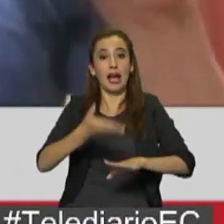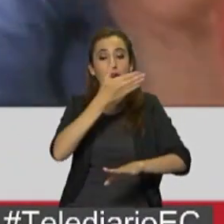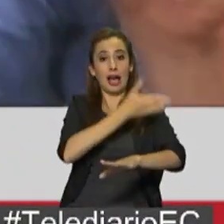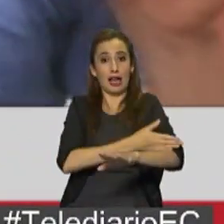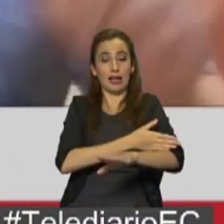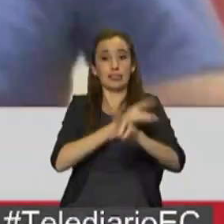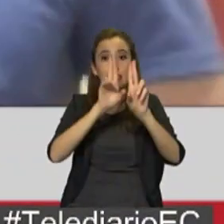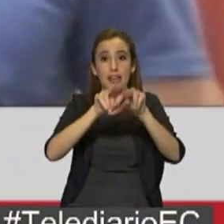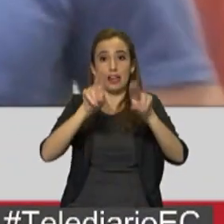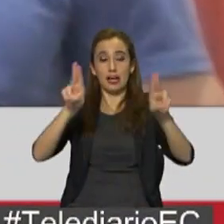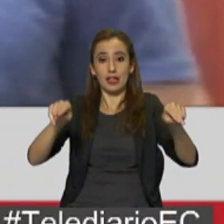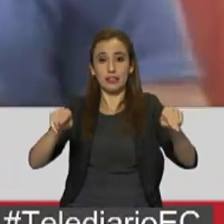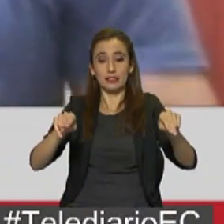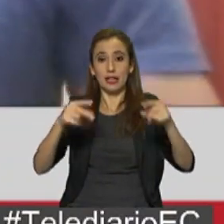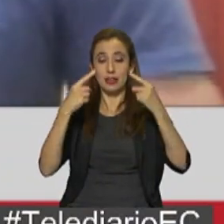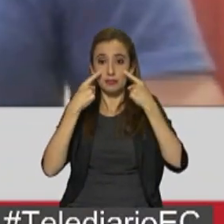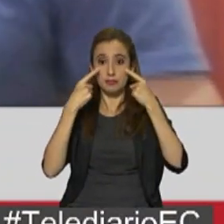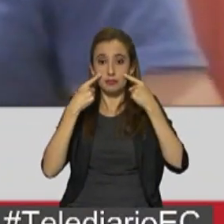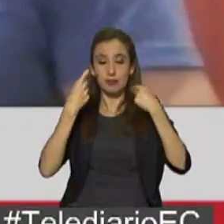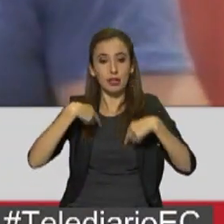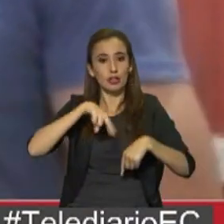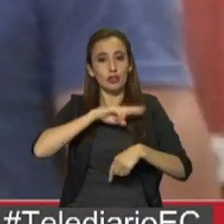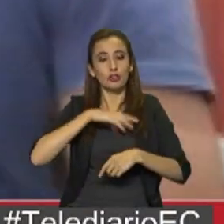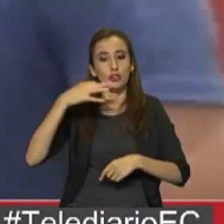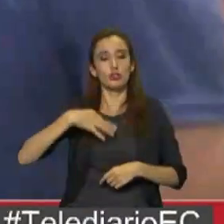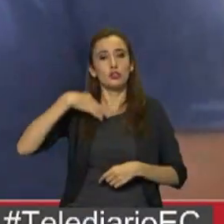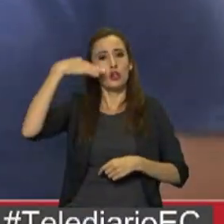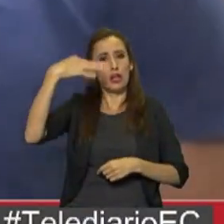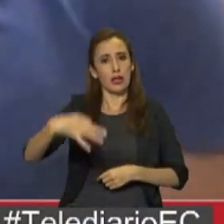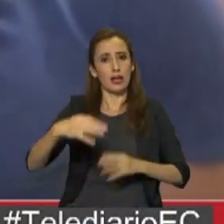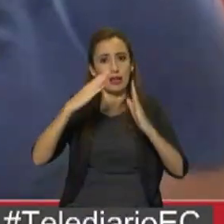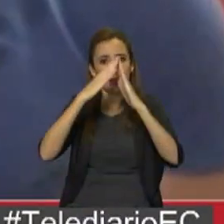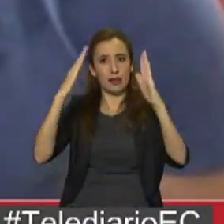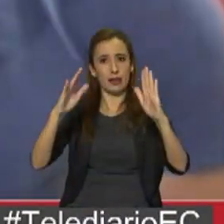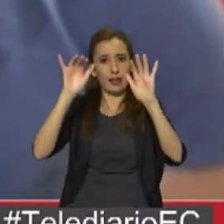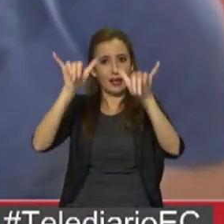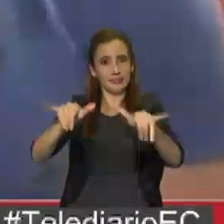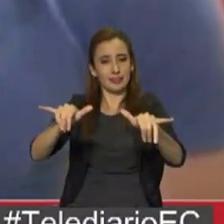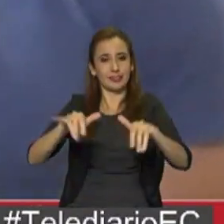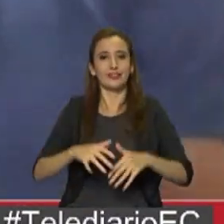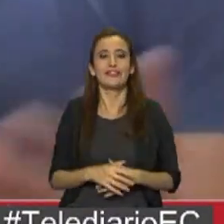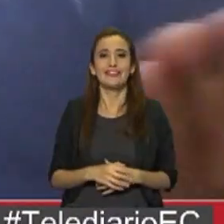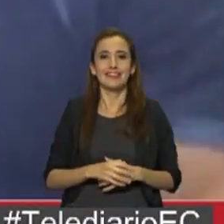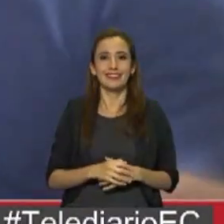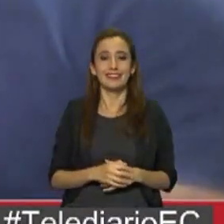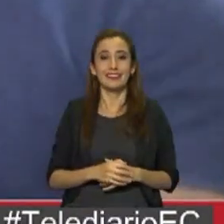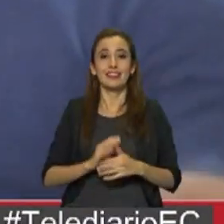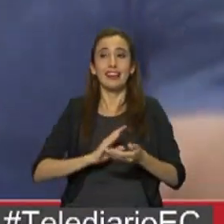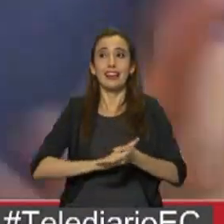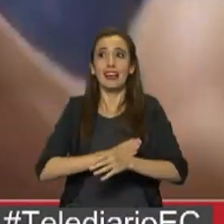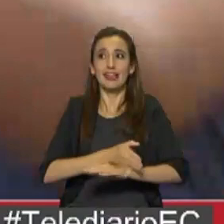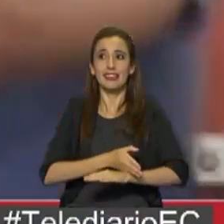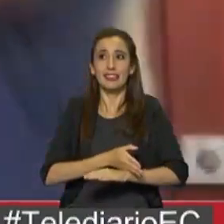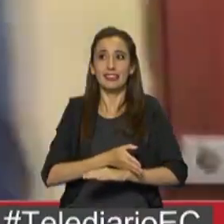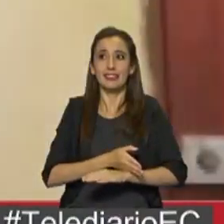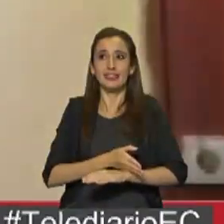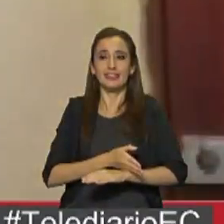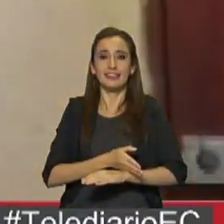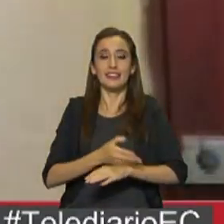de la naturaleza de ahí comprobar que somos disciplinados por eso quédate en casa y después